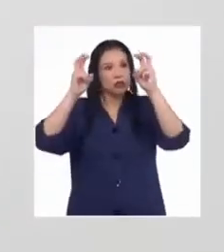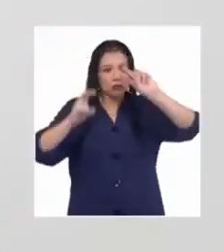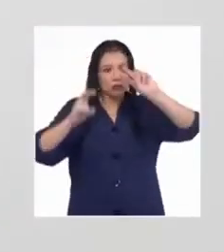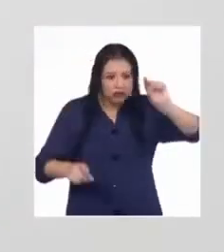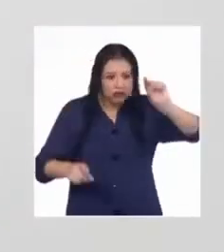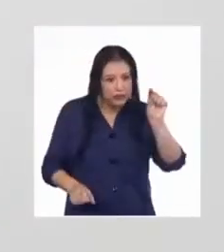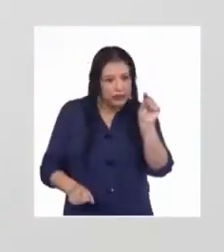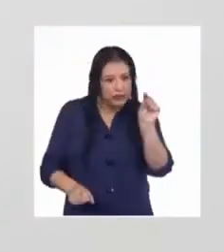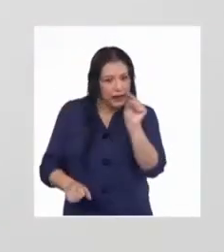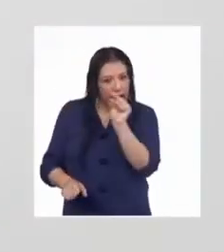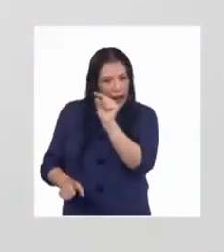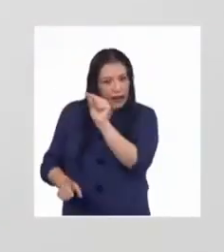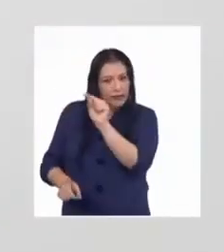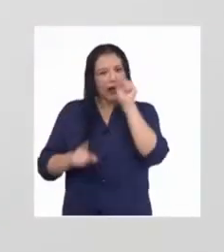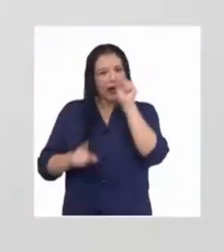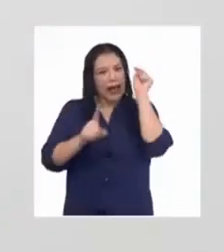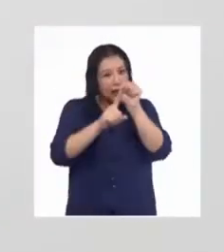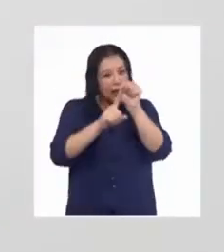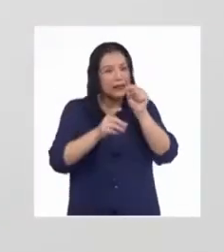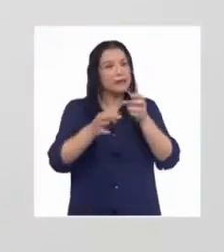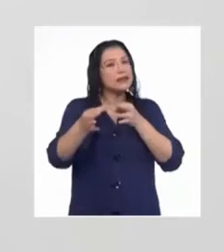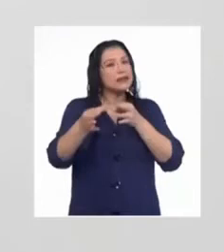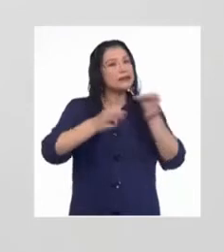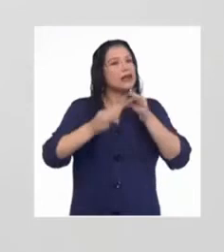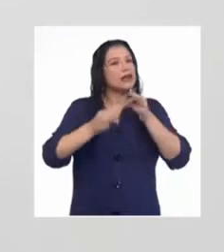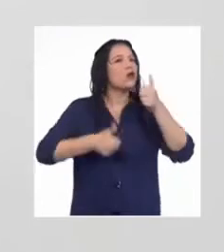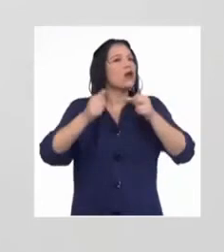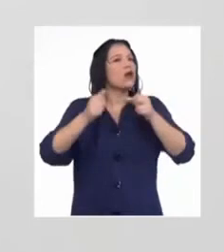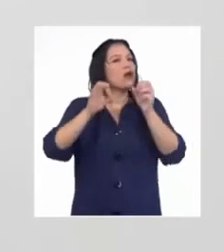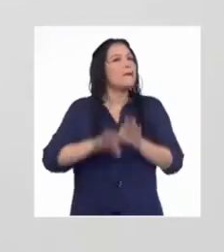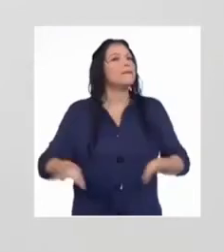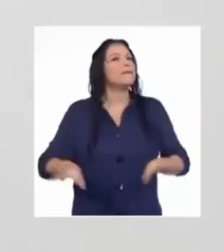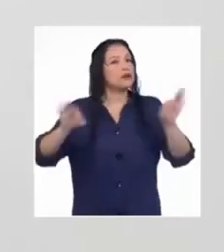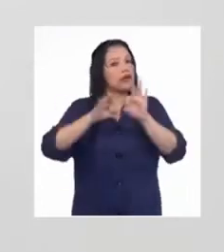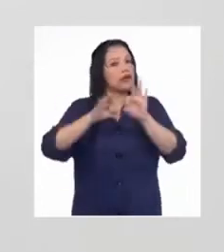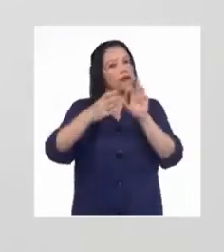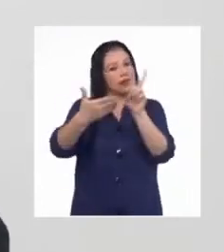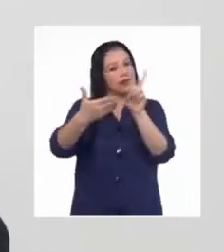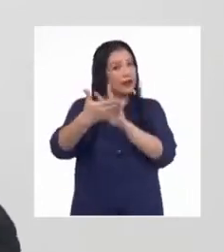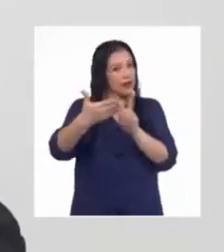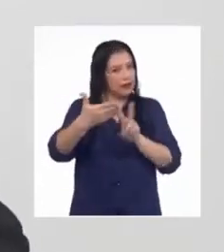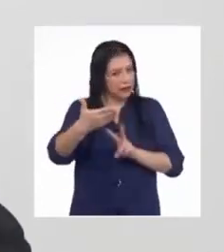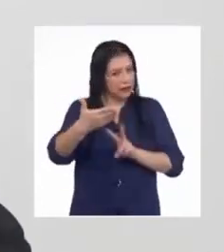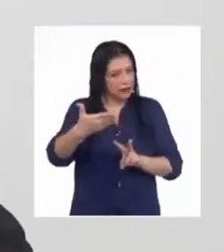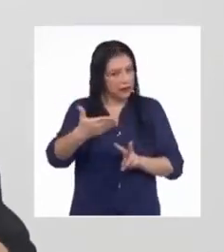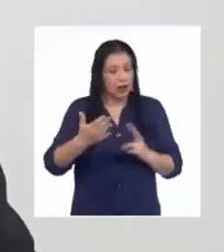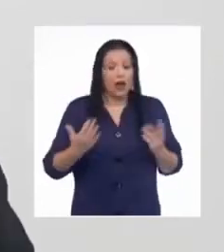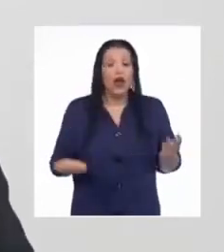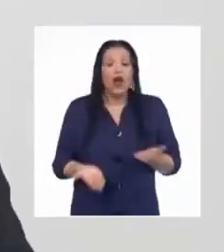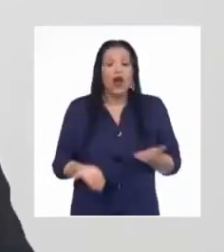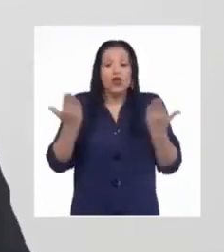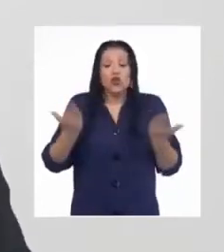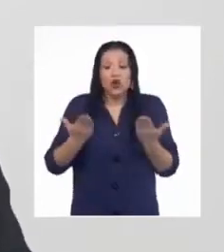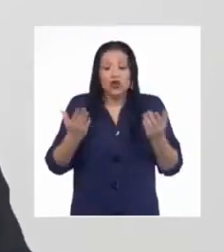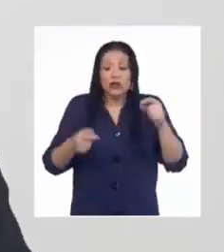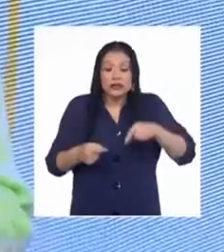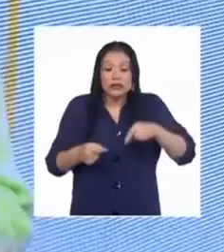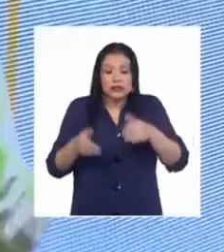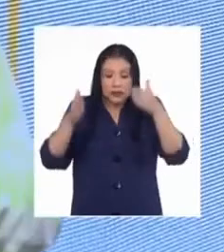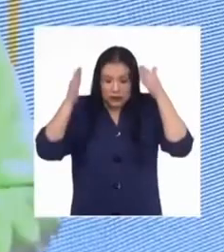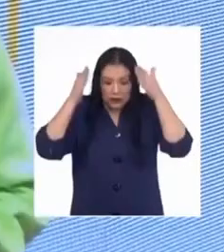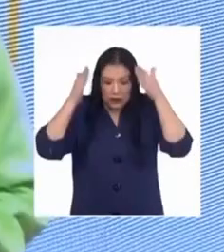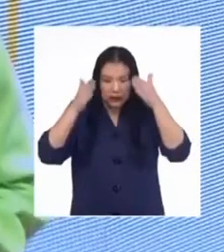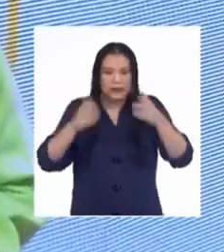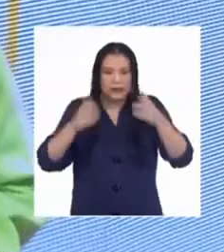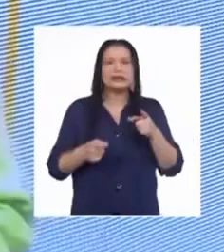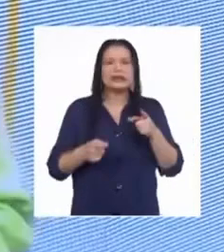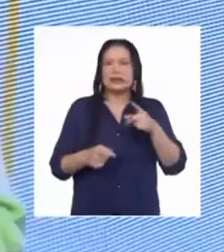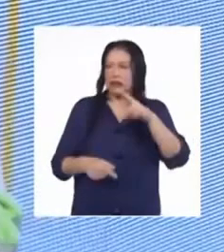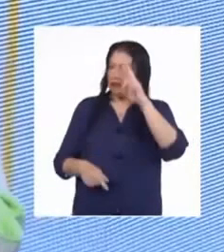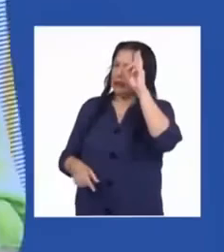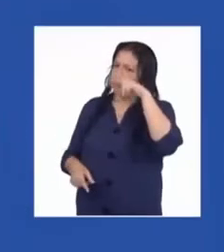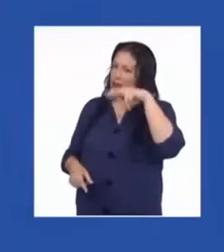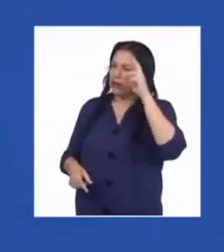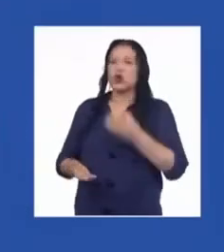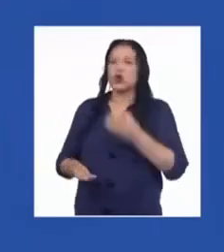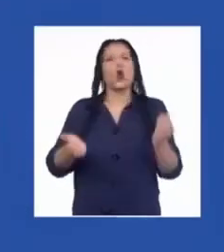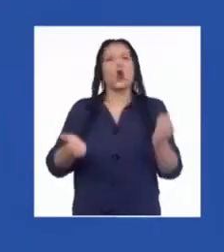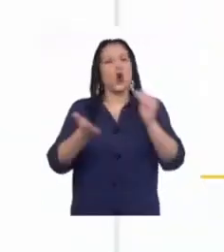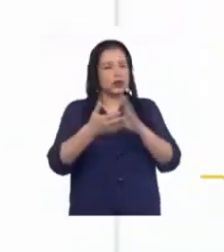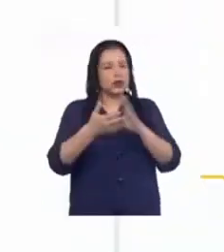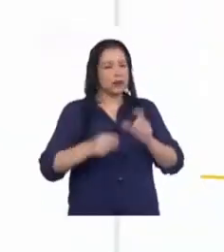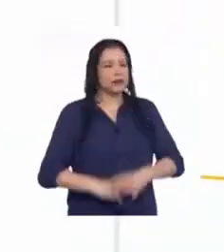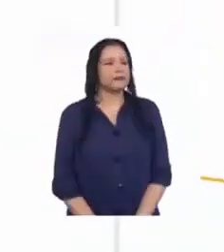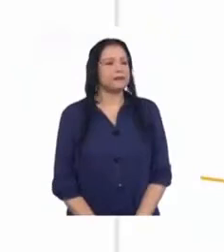lo que te va a decir qué es lo importante en el texto, dónde debes poner tu atención. Tiene razón, empiezo de